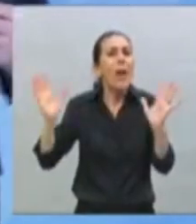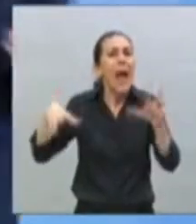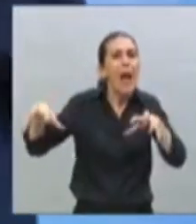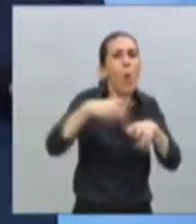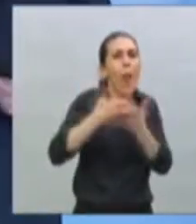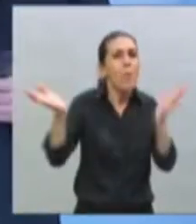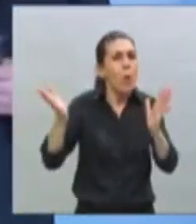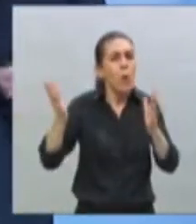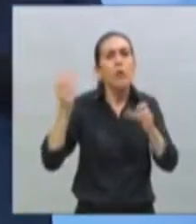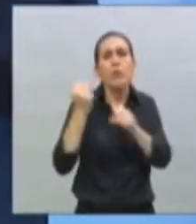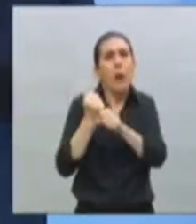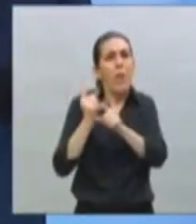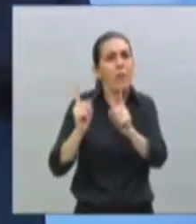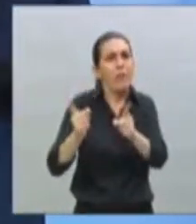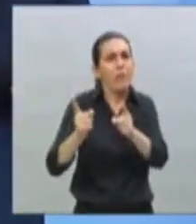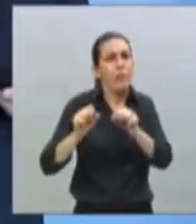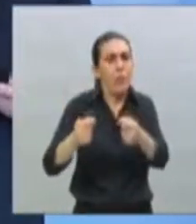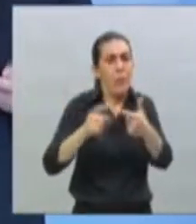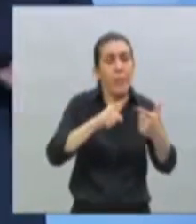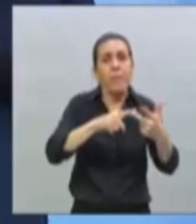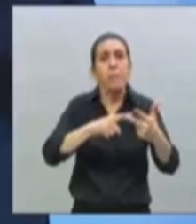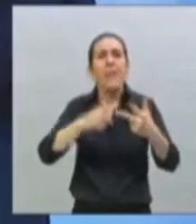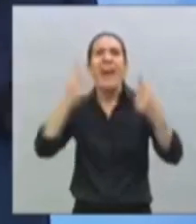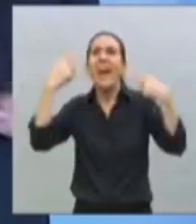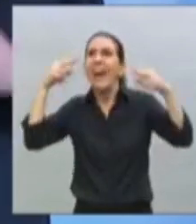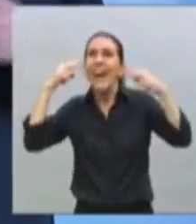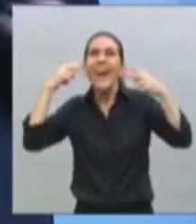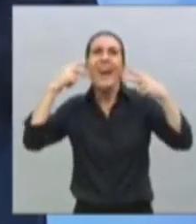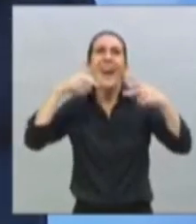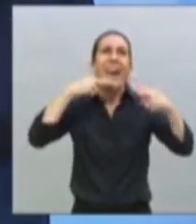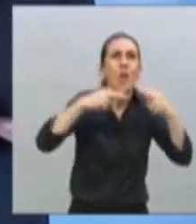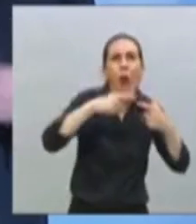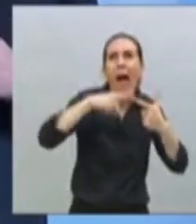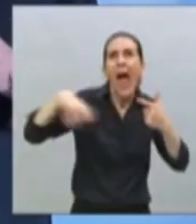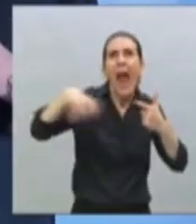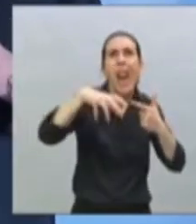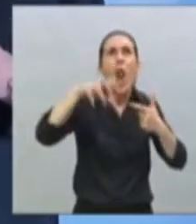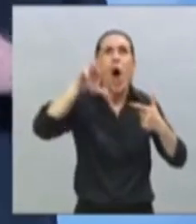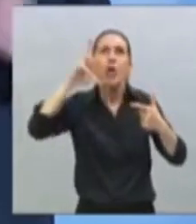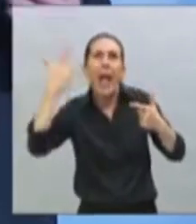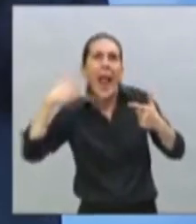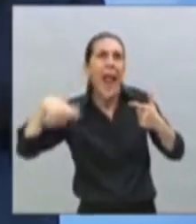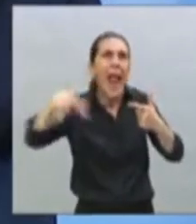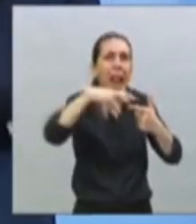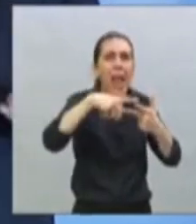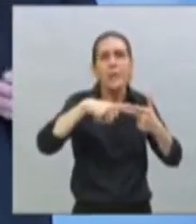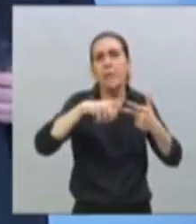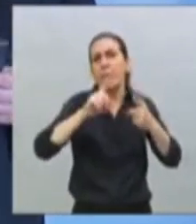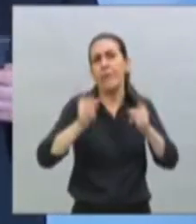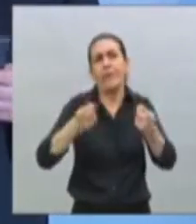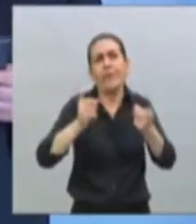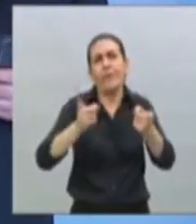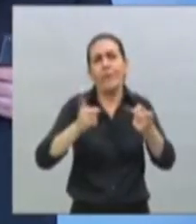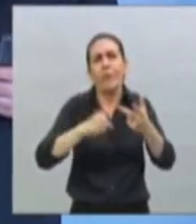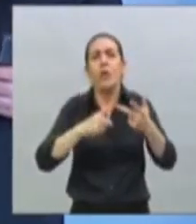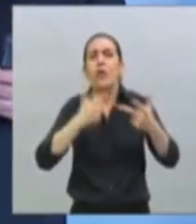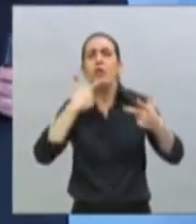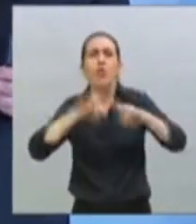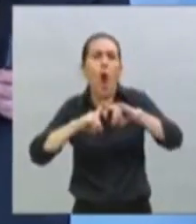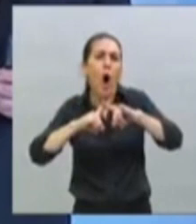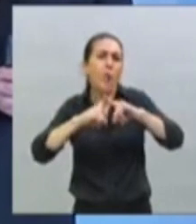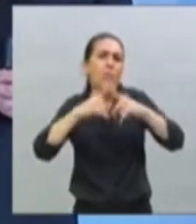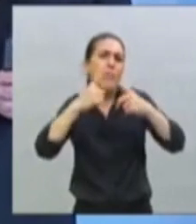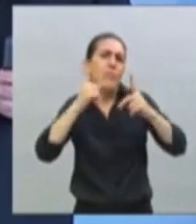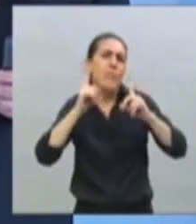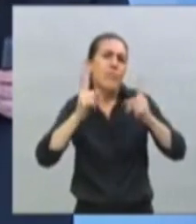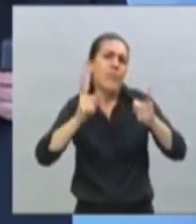Vamos a seguir sin actividad recreativa, sin restaurantes, sin hoteles. Vamos a seguir sin espectáculos. Aquellas